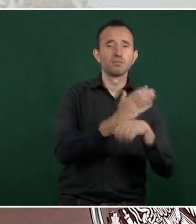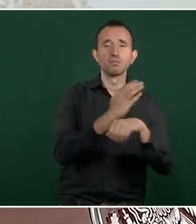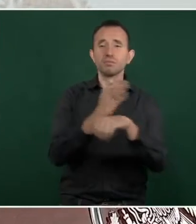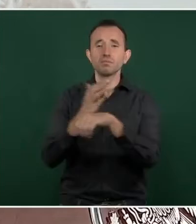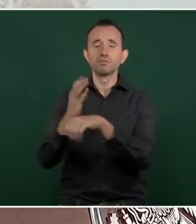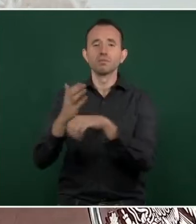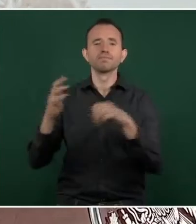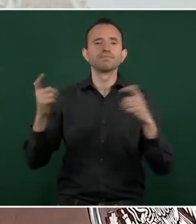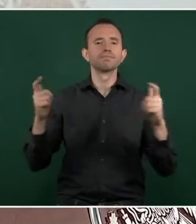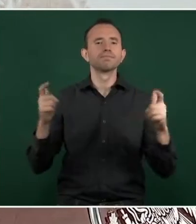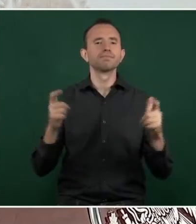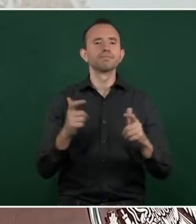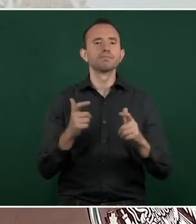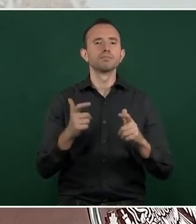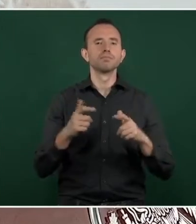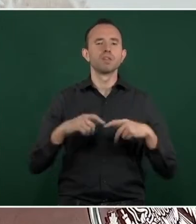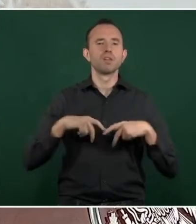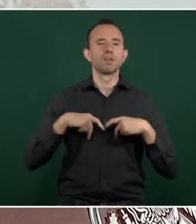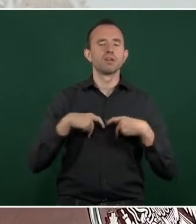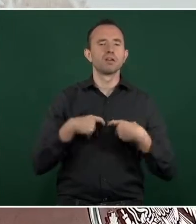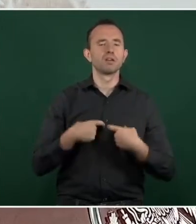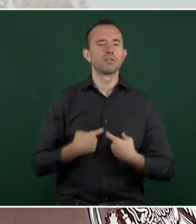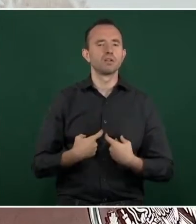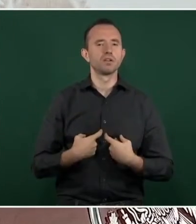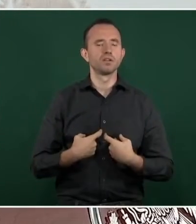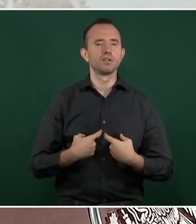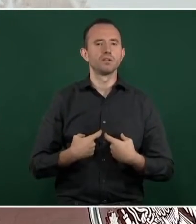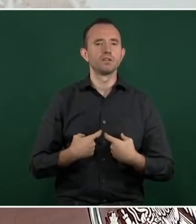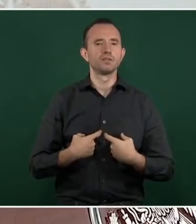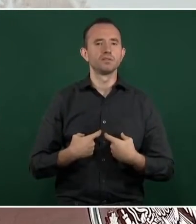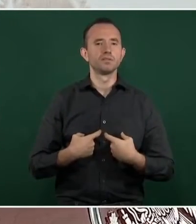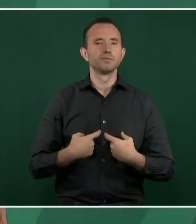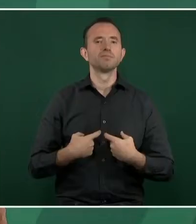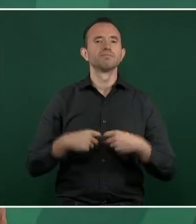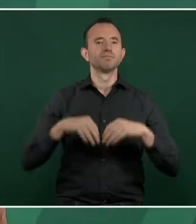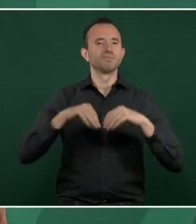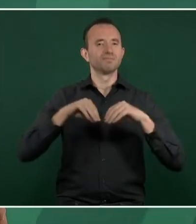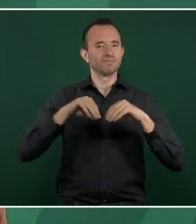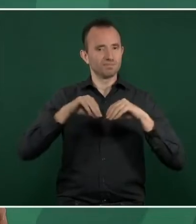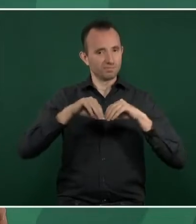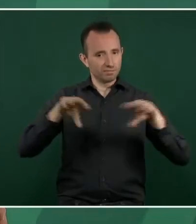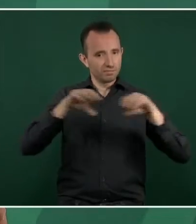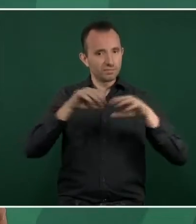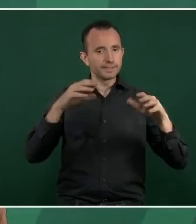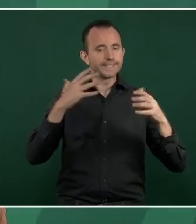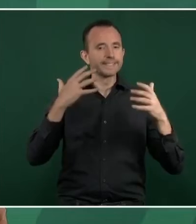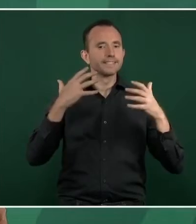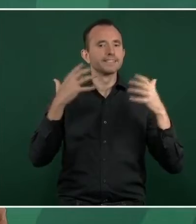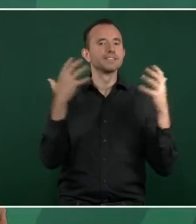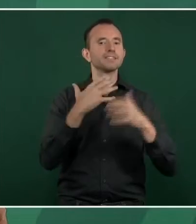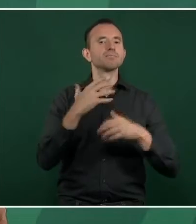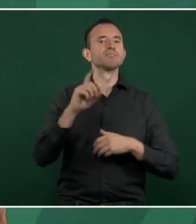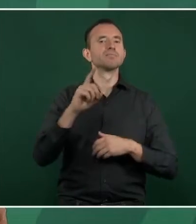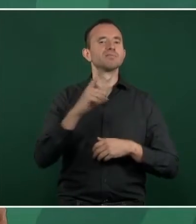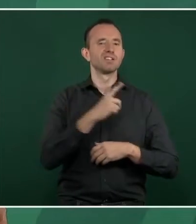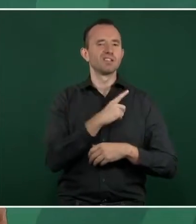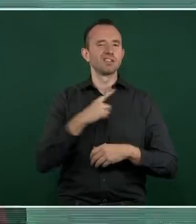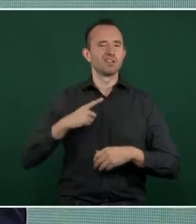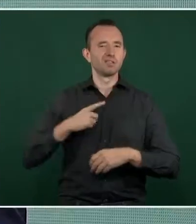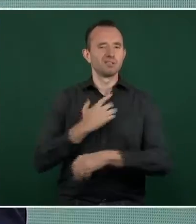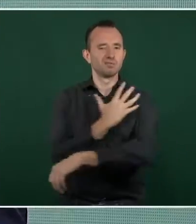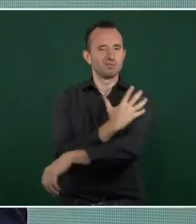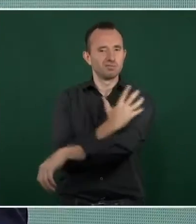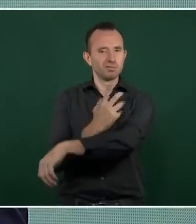y dándolo a conocer y reconociéndolo, se fortalecía la institución.